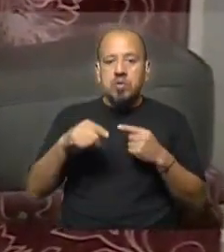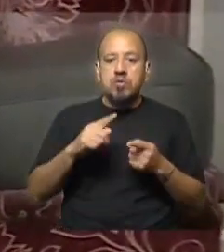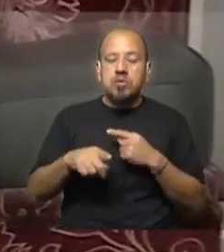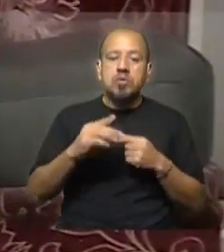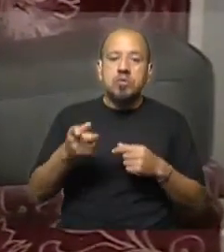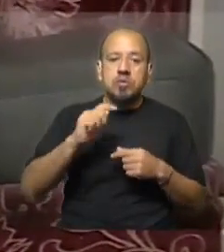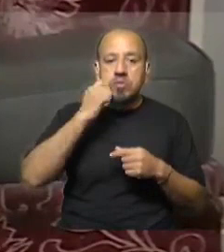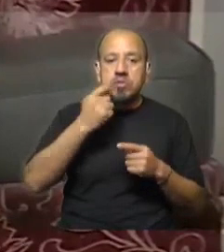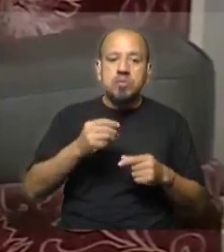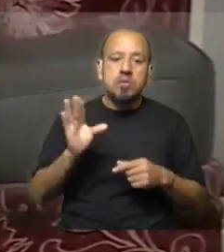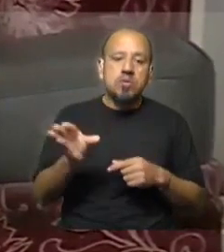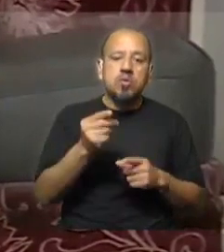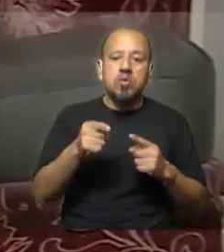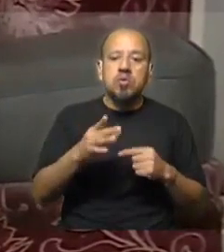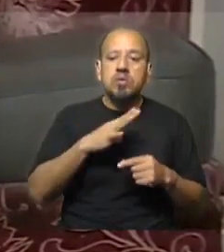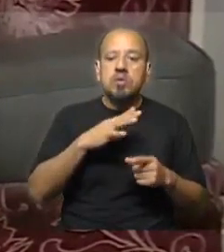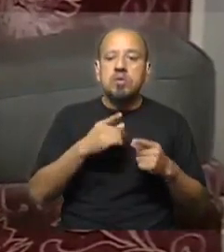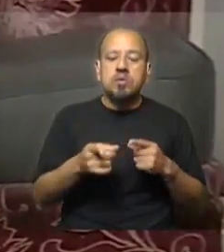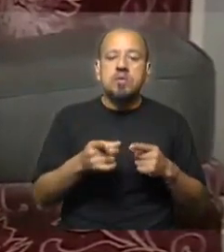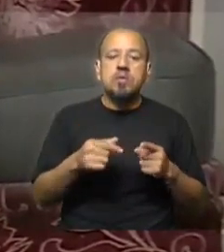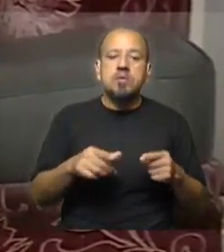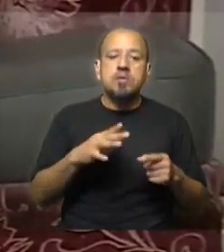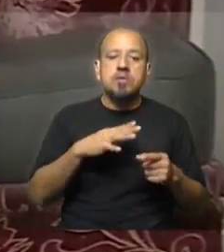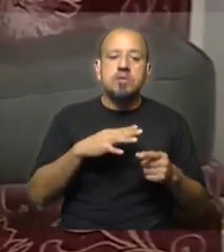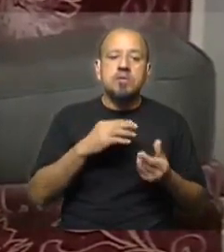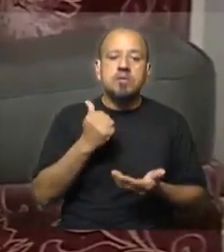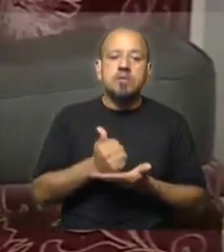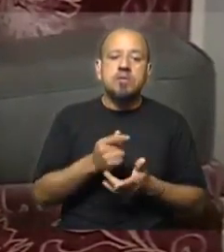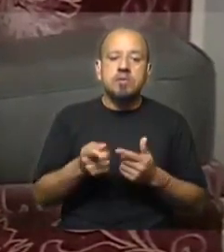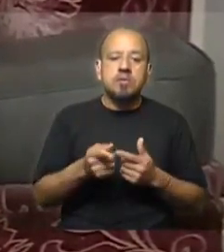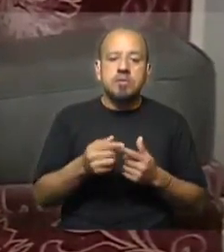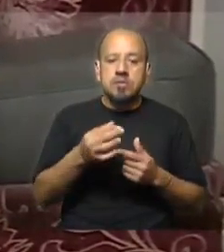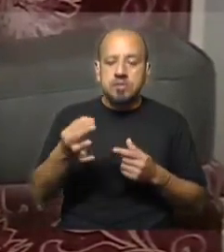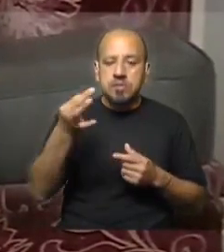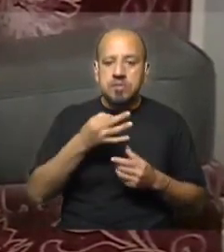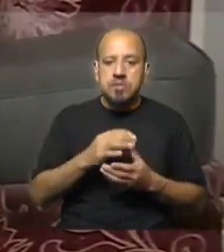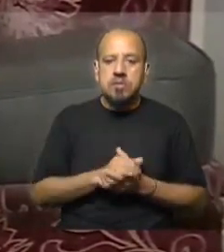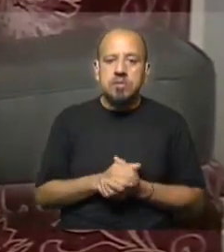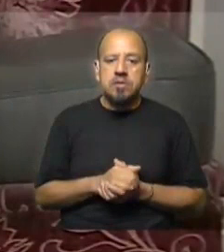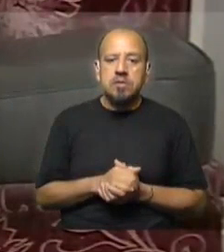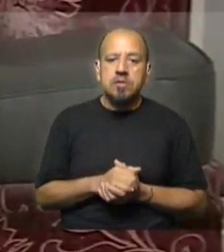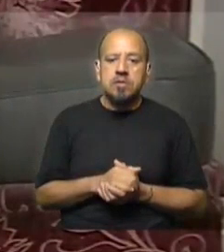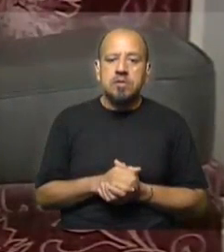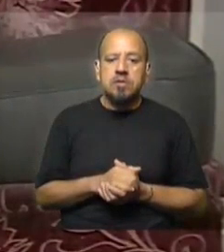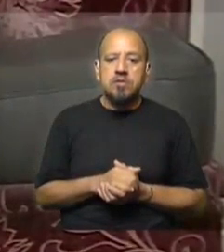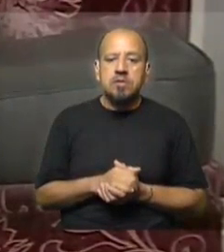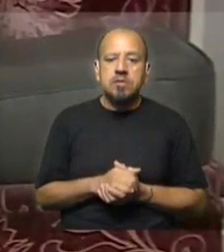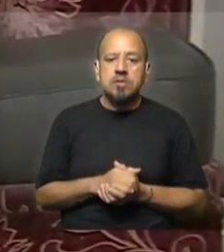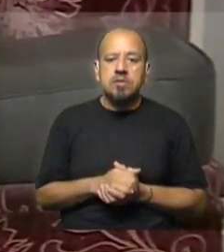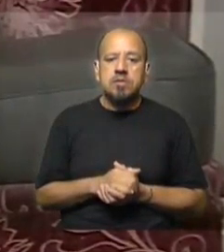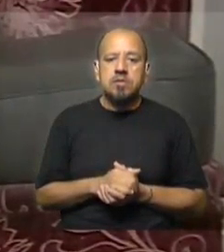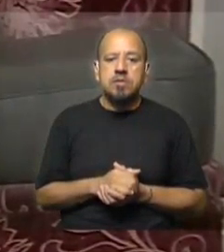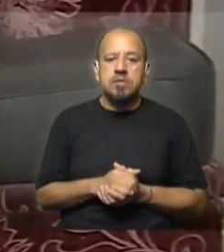muy lindo para todos y todas quienes estamos presenciando tus palabras. Sí, exactamente así. Así